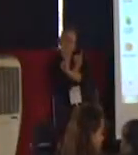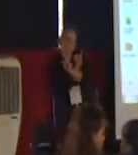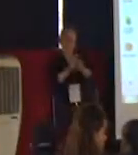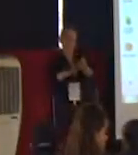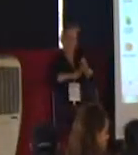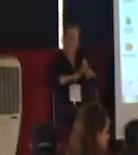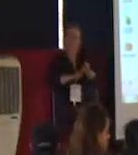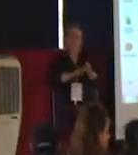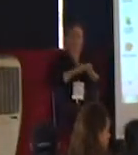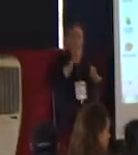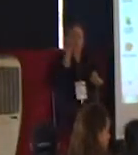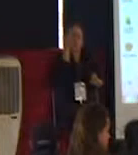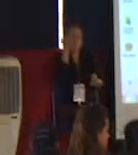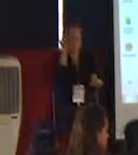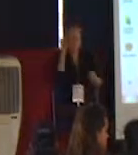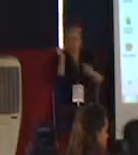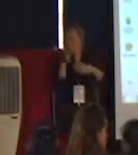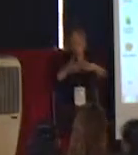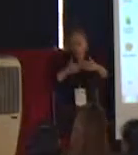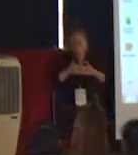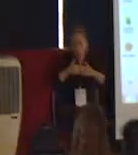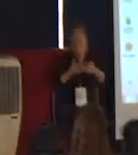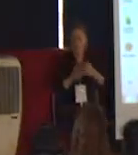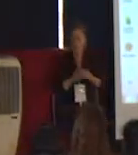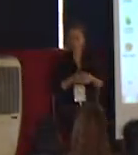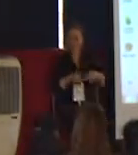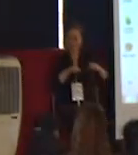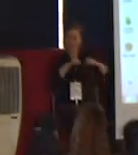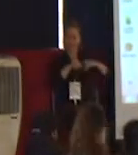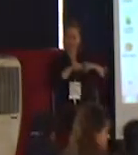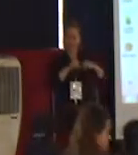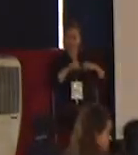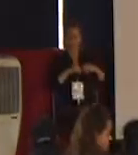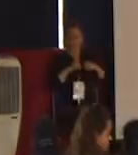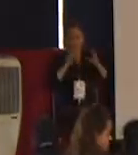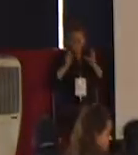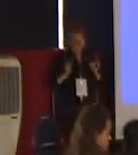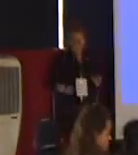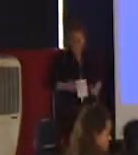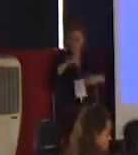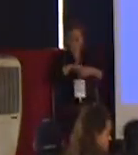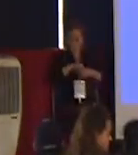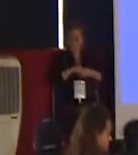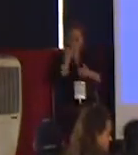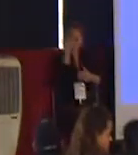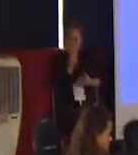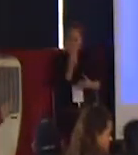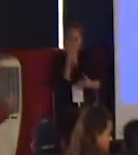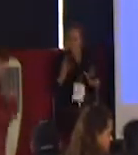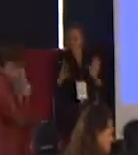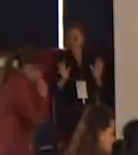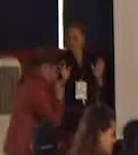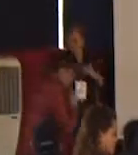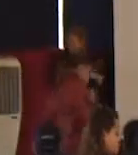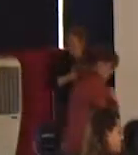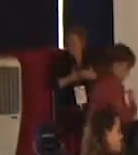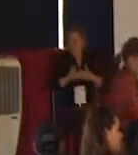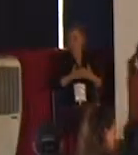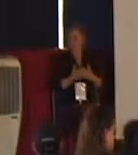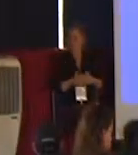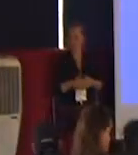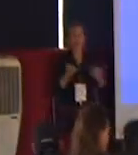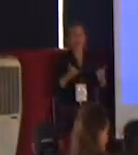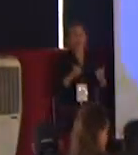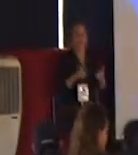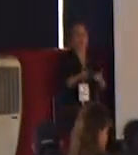moreno, ¿no? Vamos a rescatar esa belleza interna, que es la verdadera belleza de la que debemos empezar a construirnos.